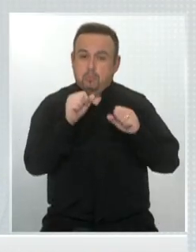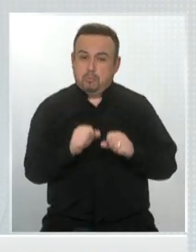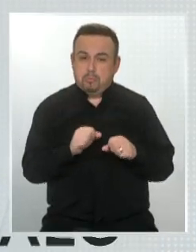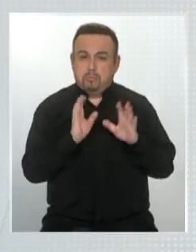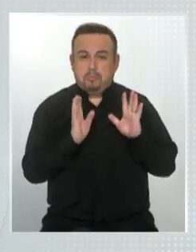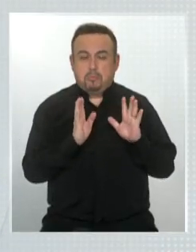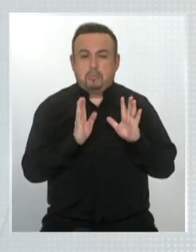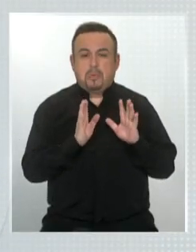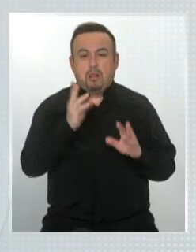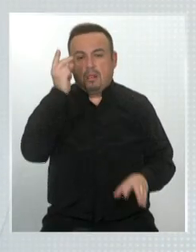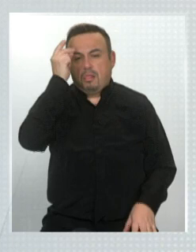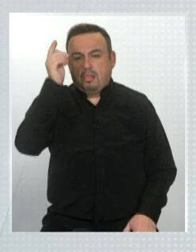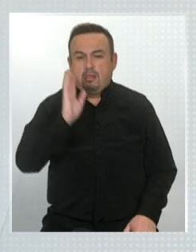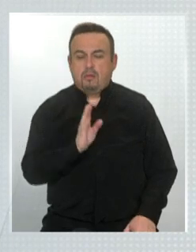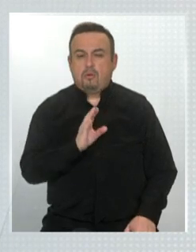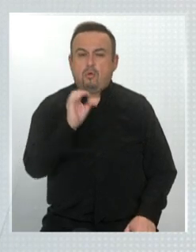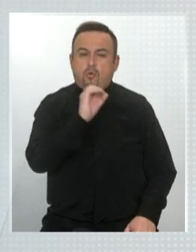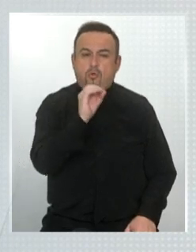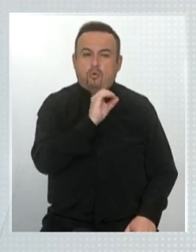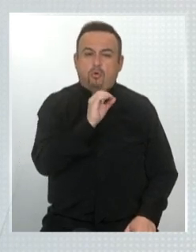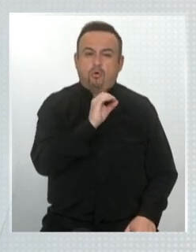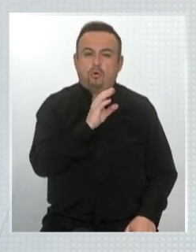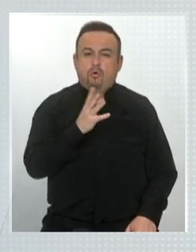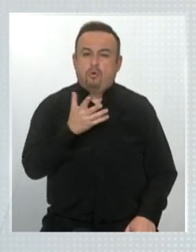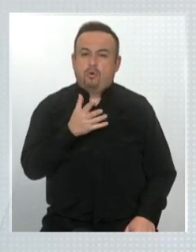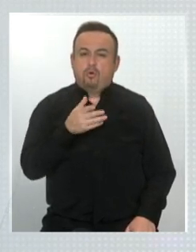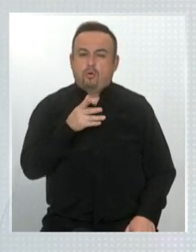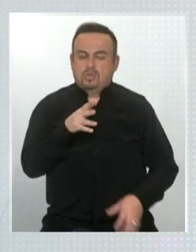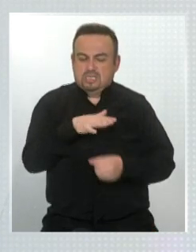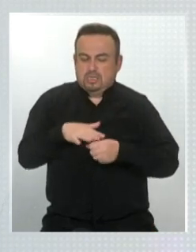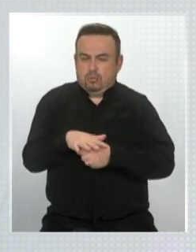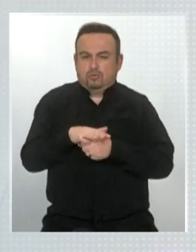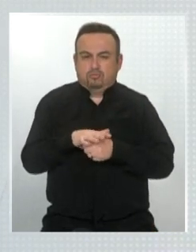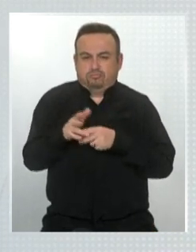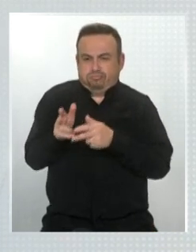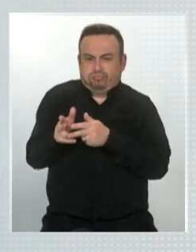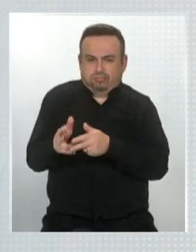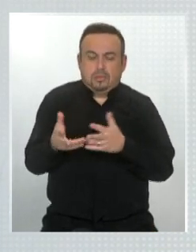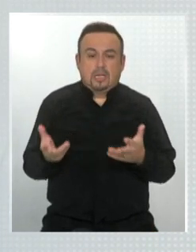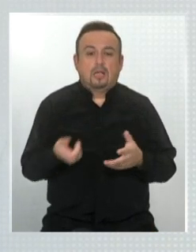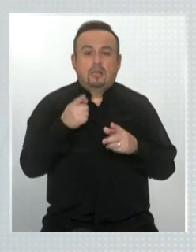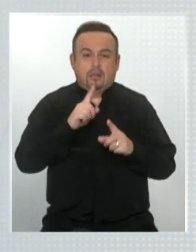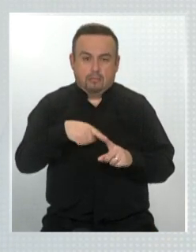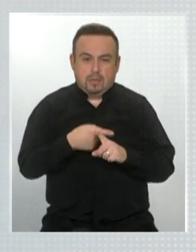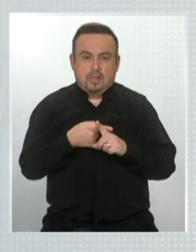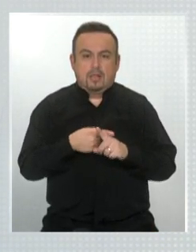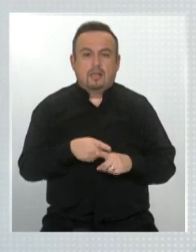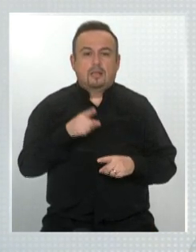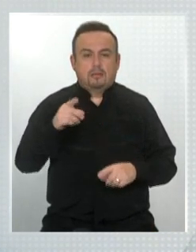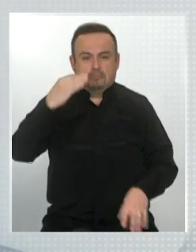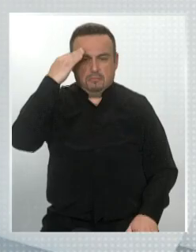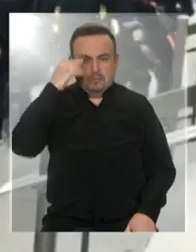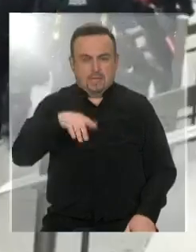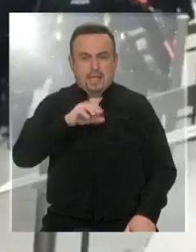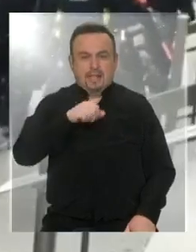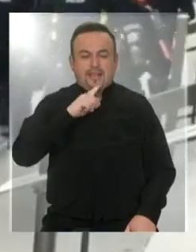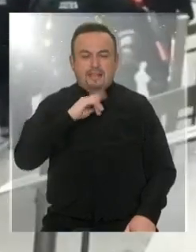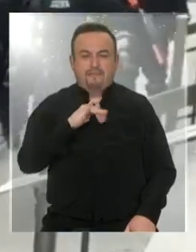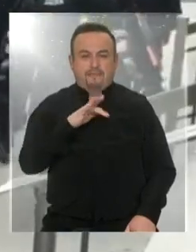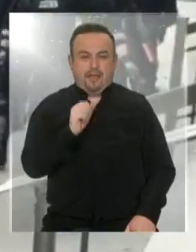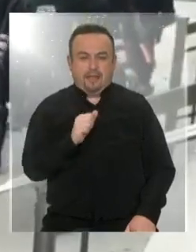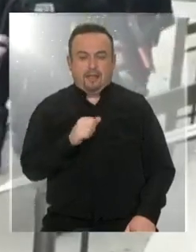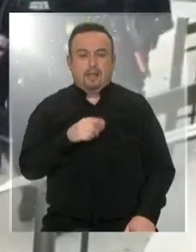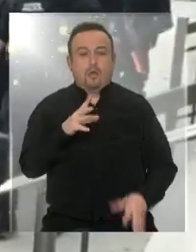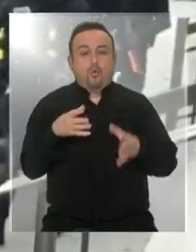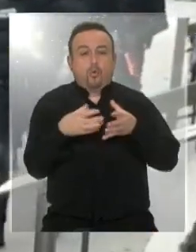haber inventado o forzado la situación y ser además un militante de Antifa,